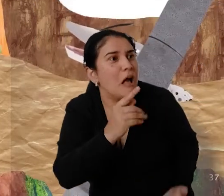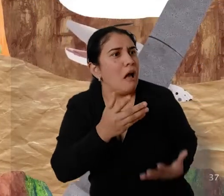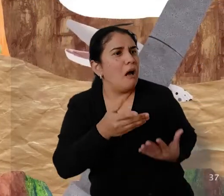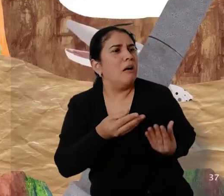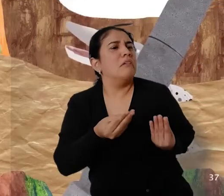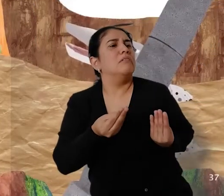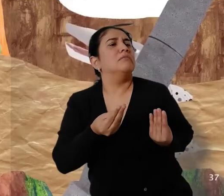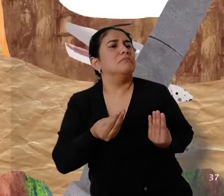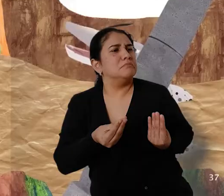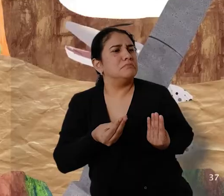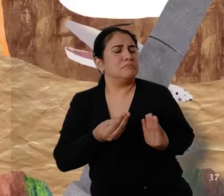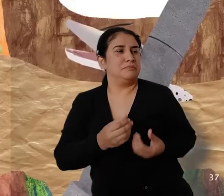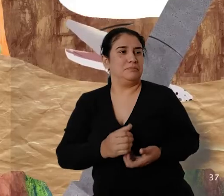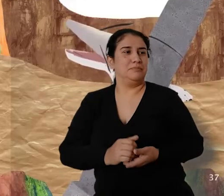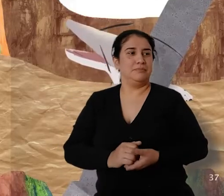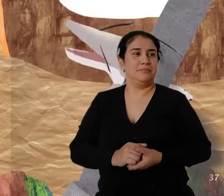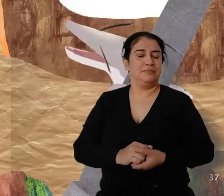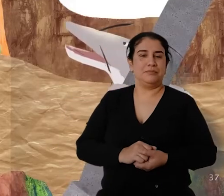¡Ah! No te había